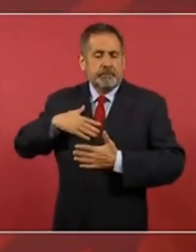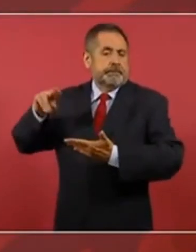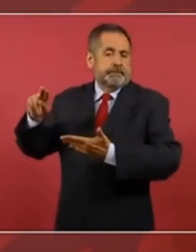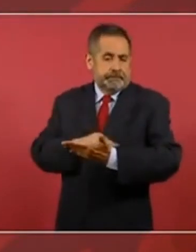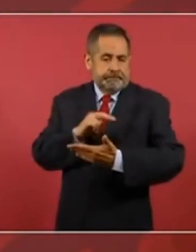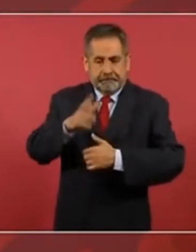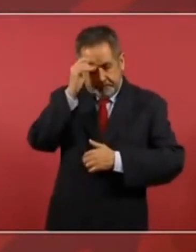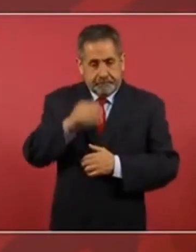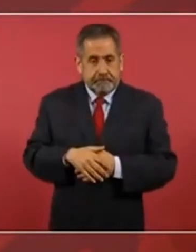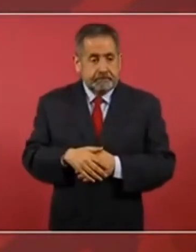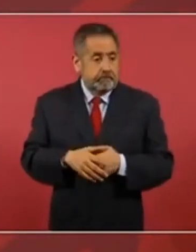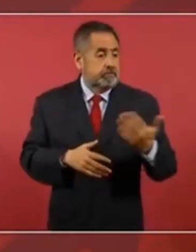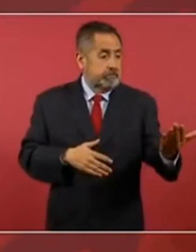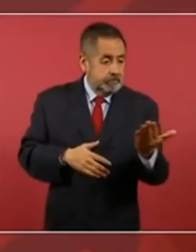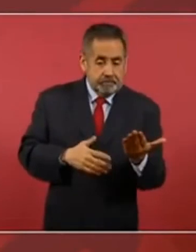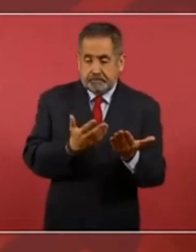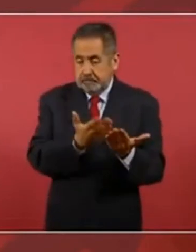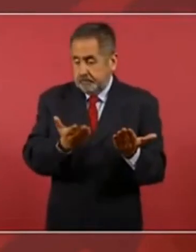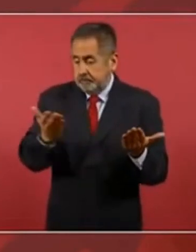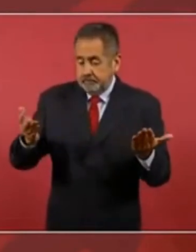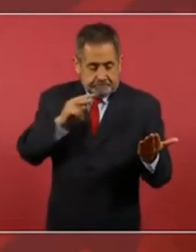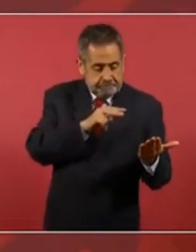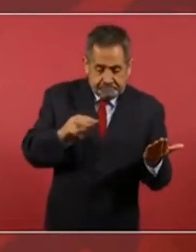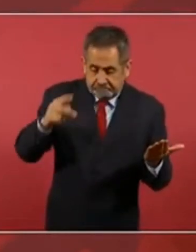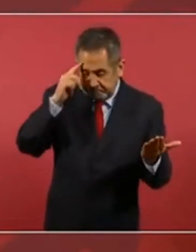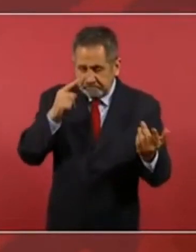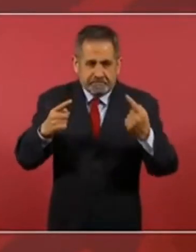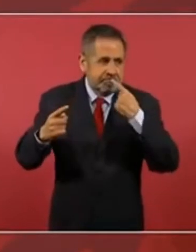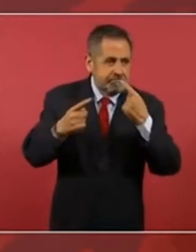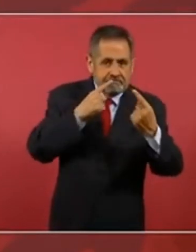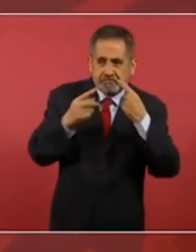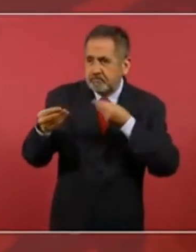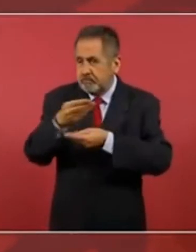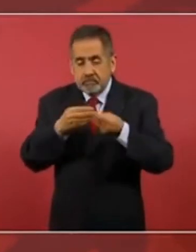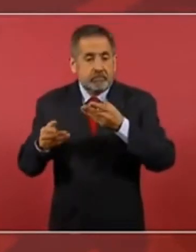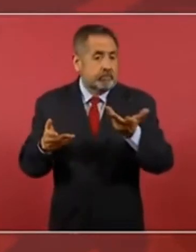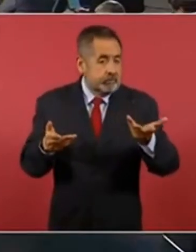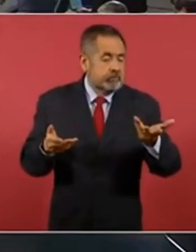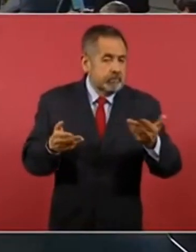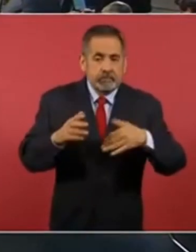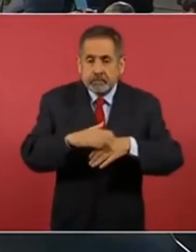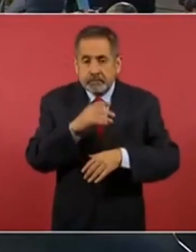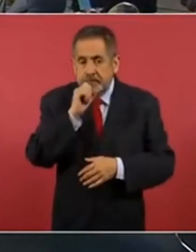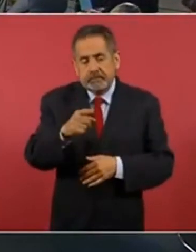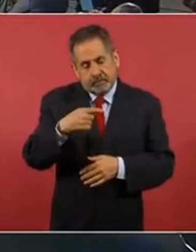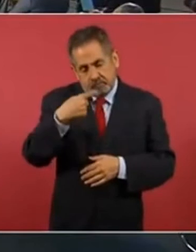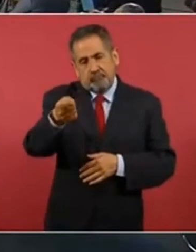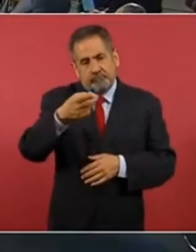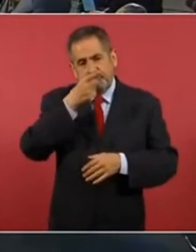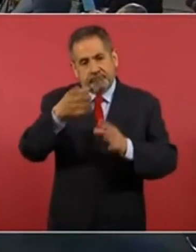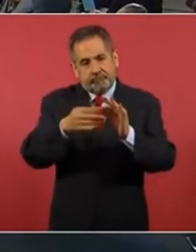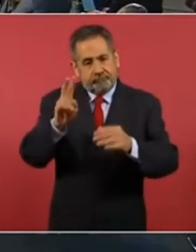Se presentaron estas iniciativas y se generó una polémica porque también, hay que decirlo,